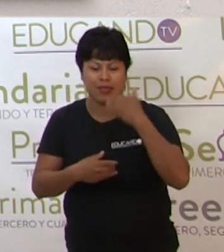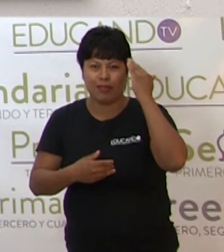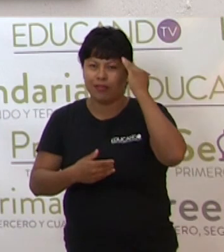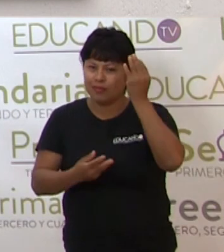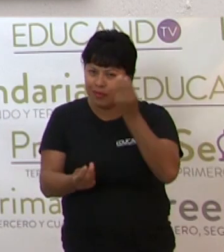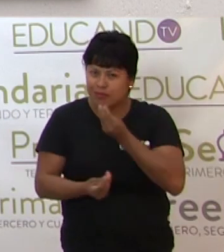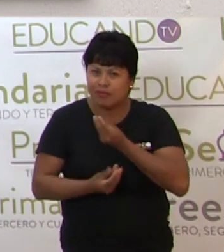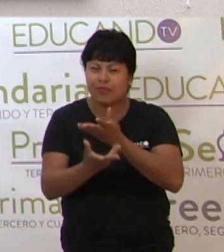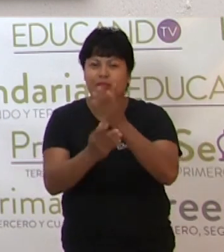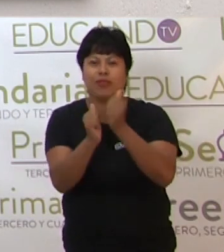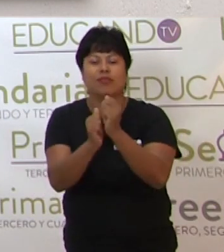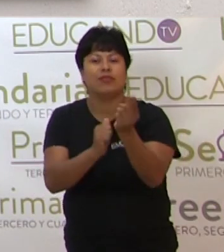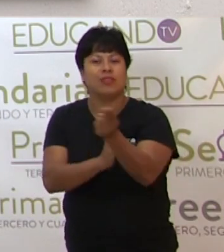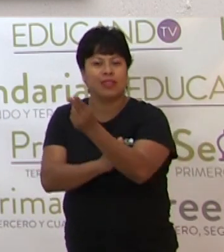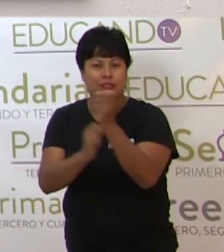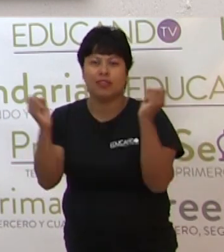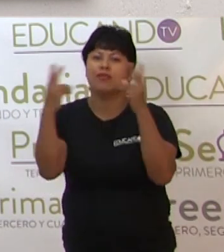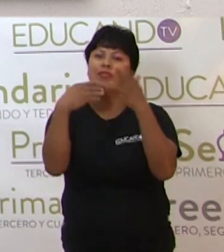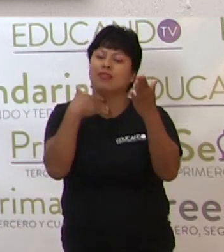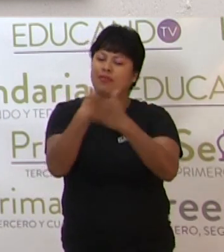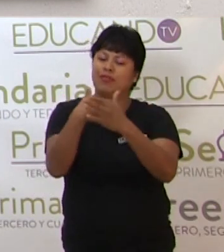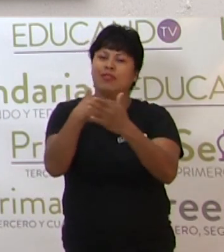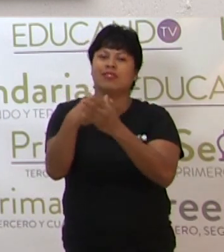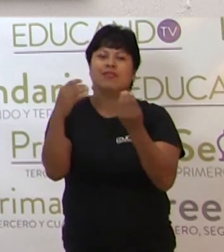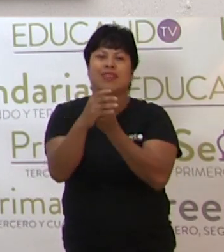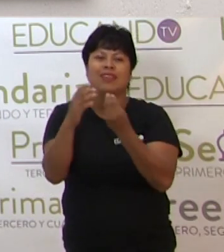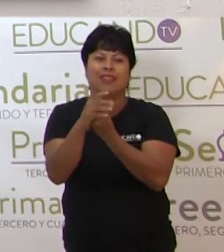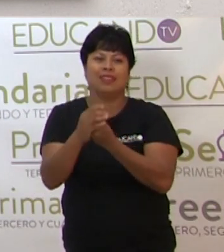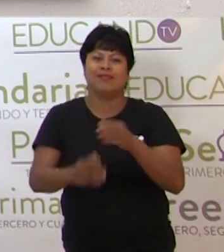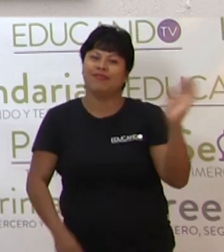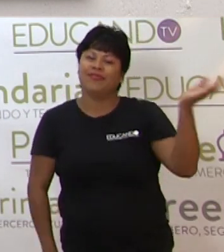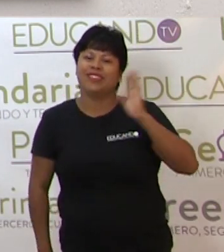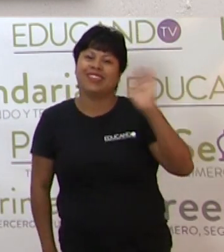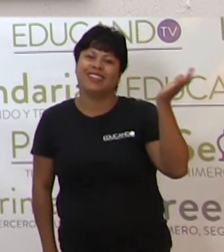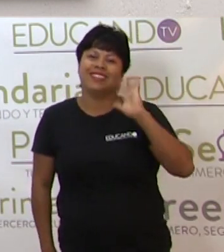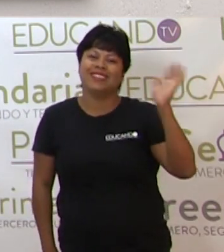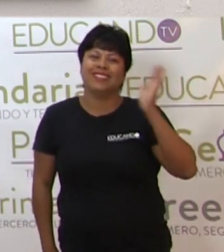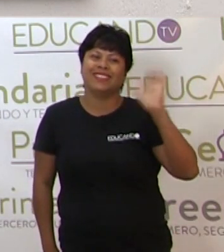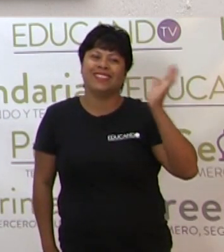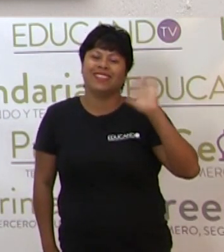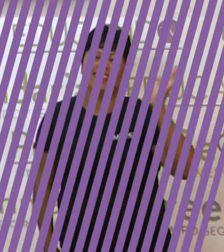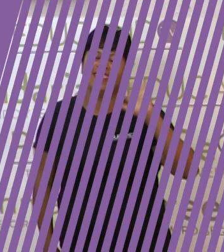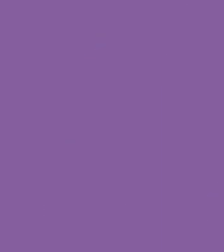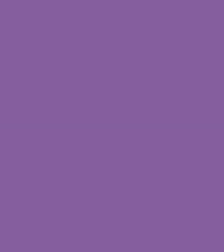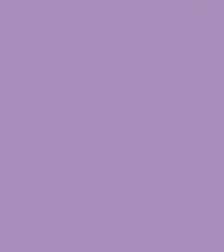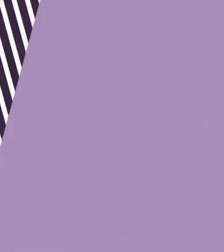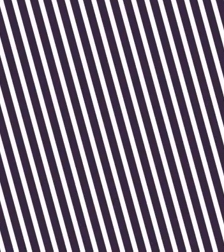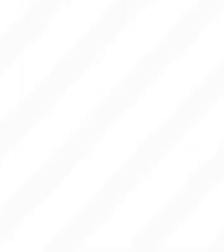conocimientos con ustedes y nos vemos en la próxima sesión. Hasta luego.